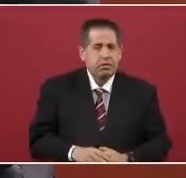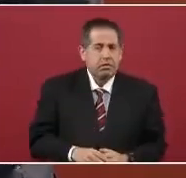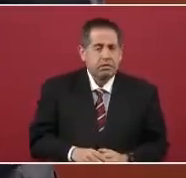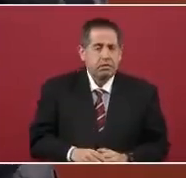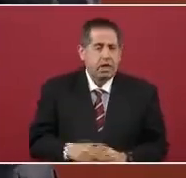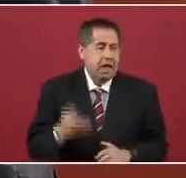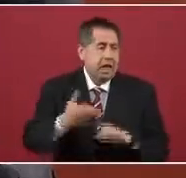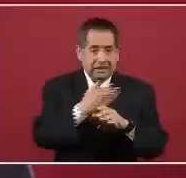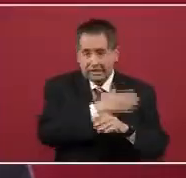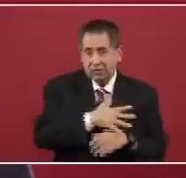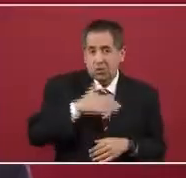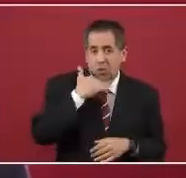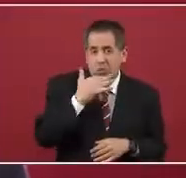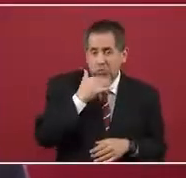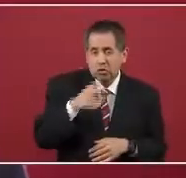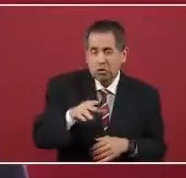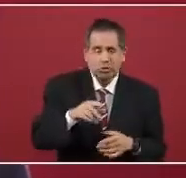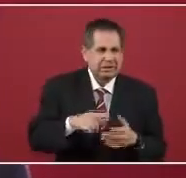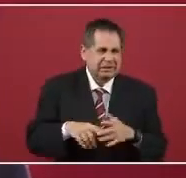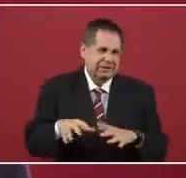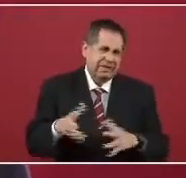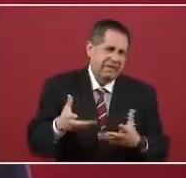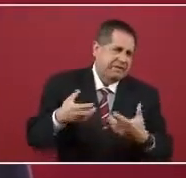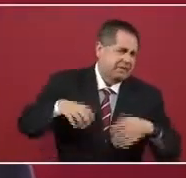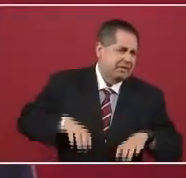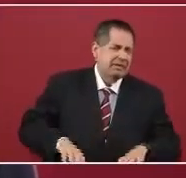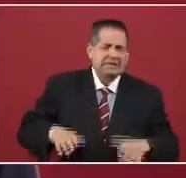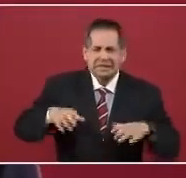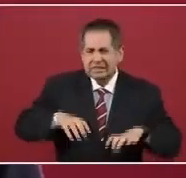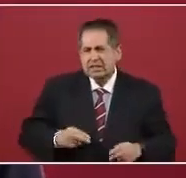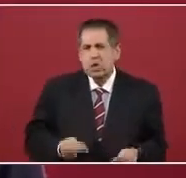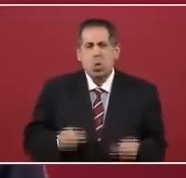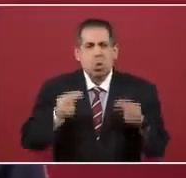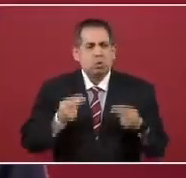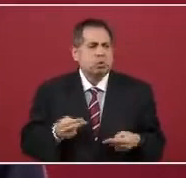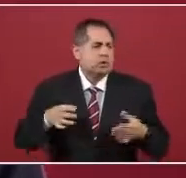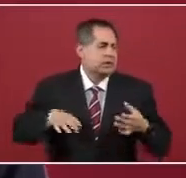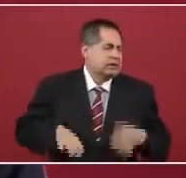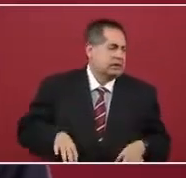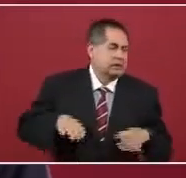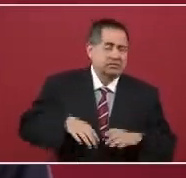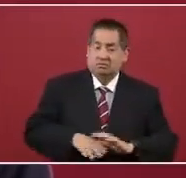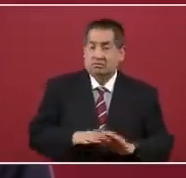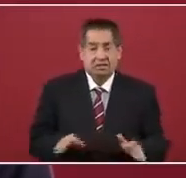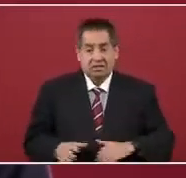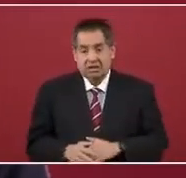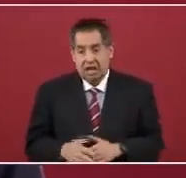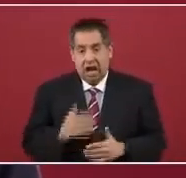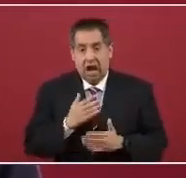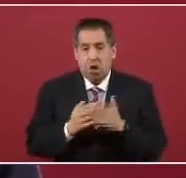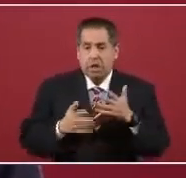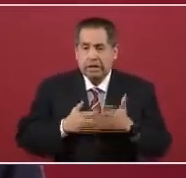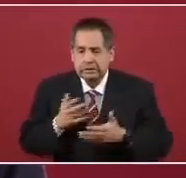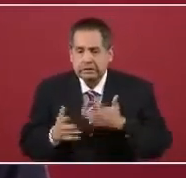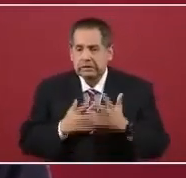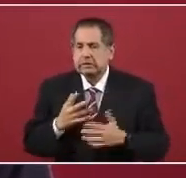Se dedicaban a saquear, todo era puro negocio. Ahora ni siquiera se atreven,